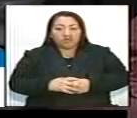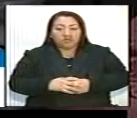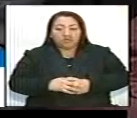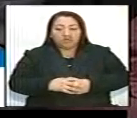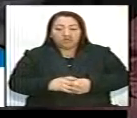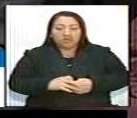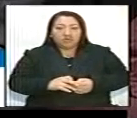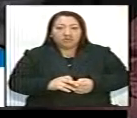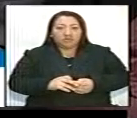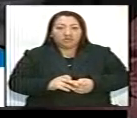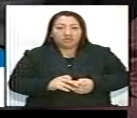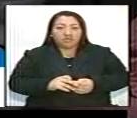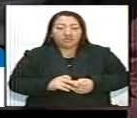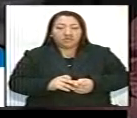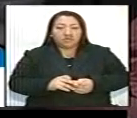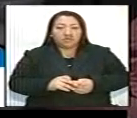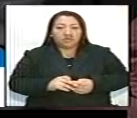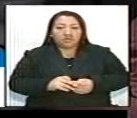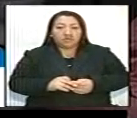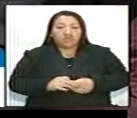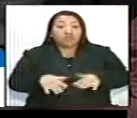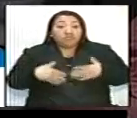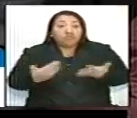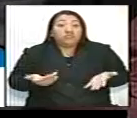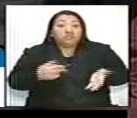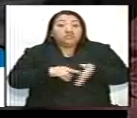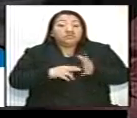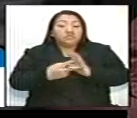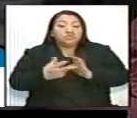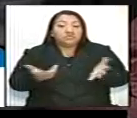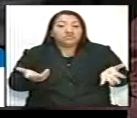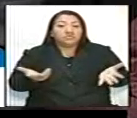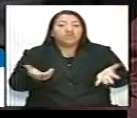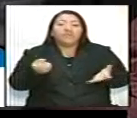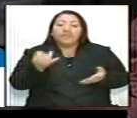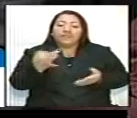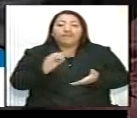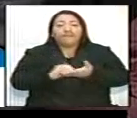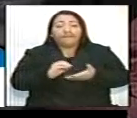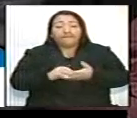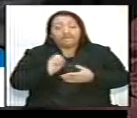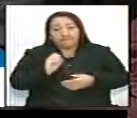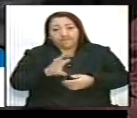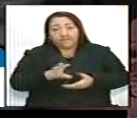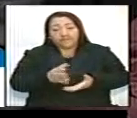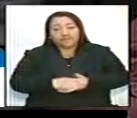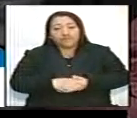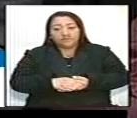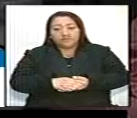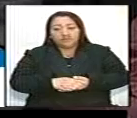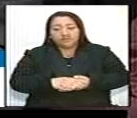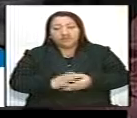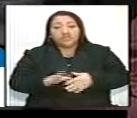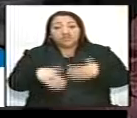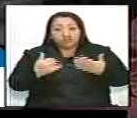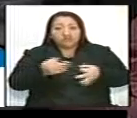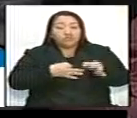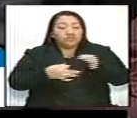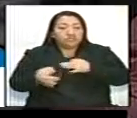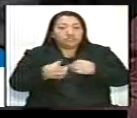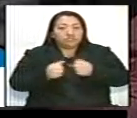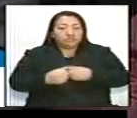tener la oportunidad de quizás de manera reiterada de explicar